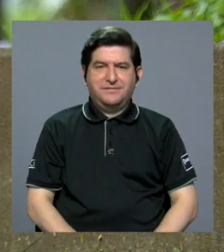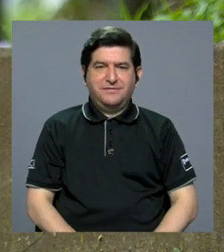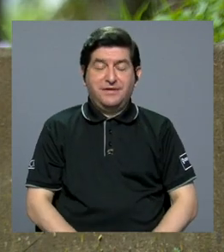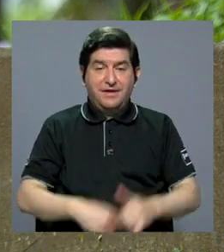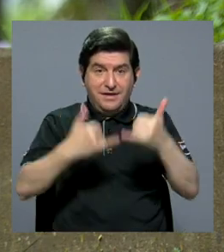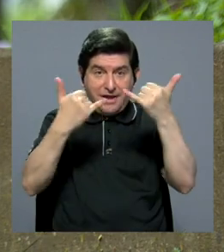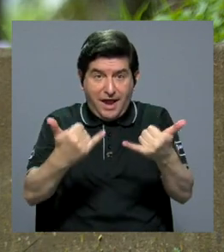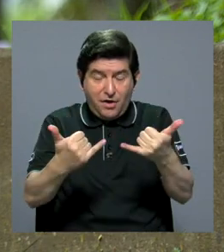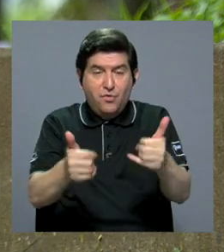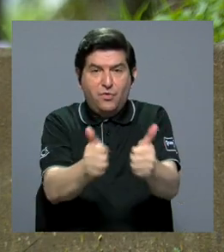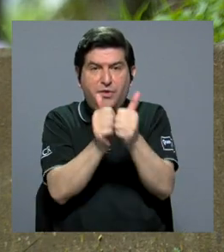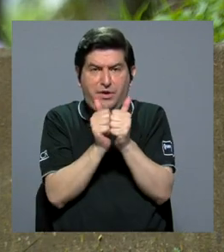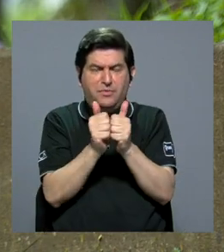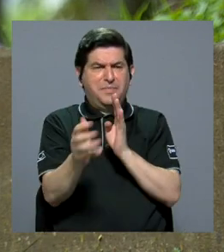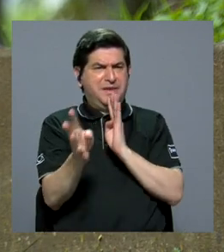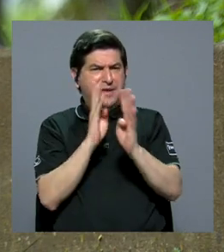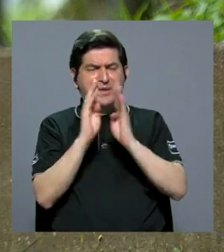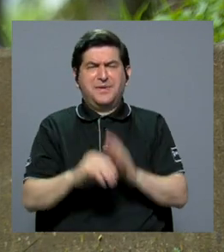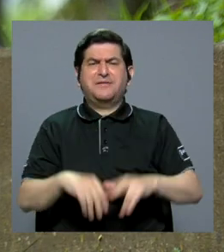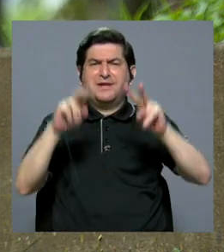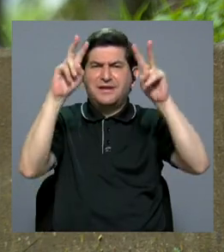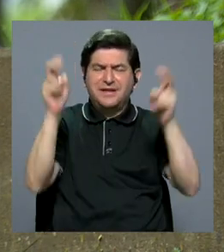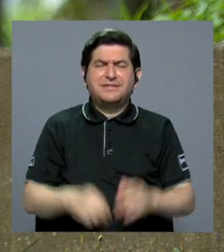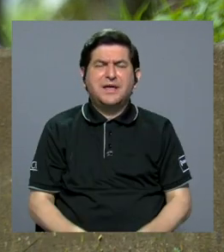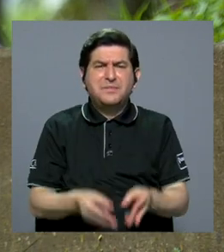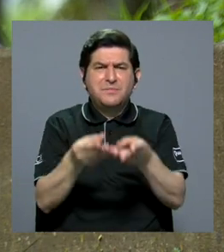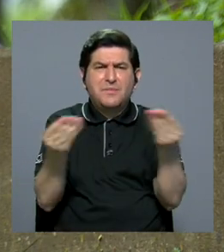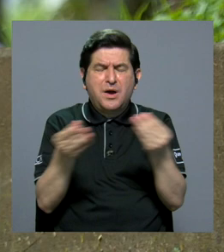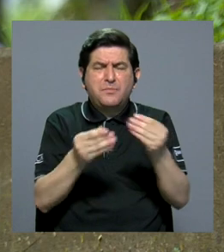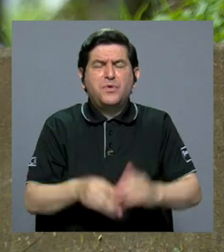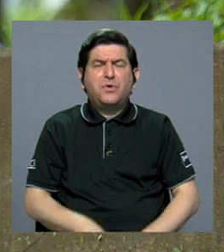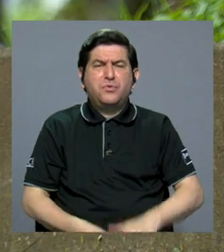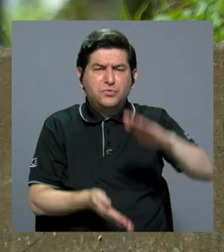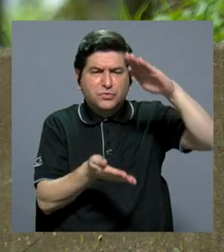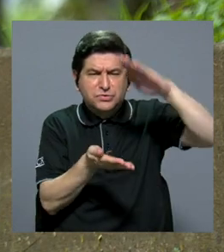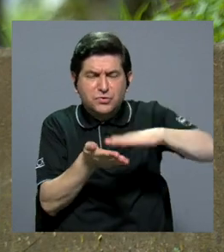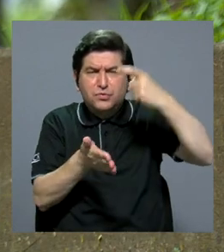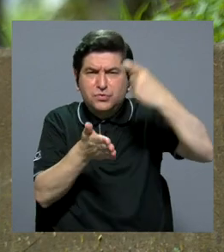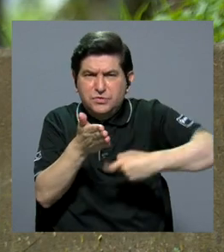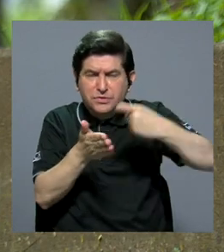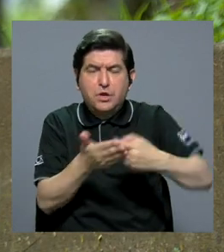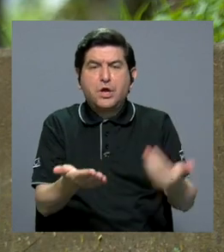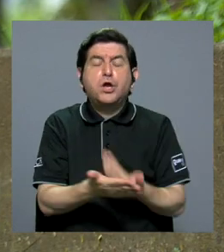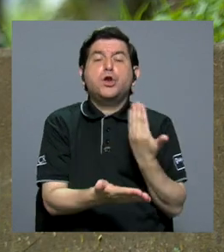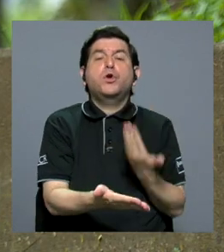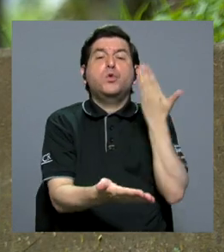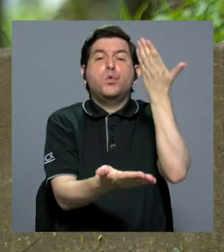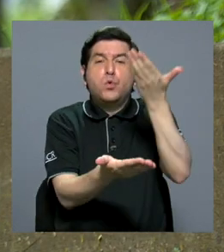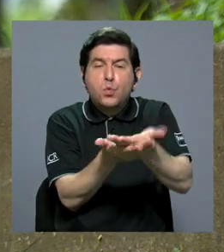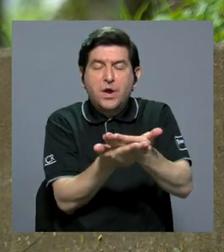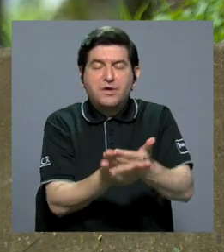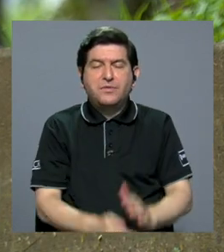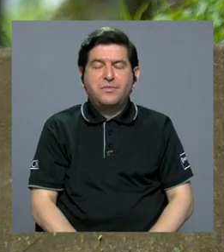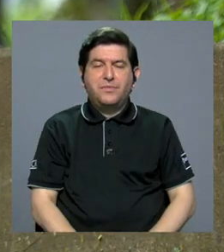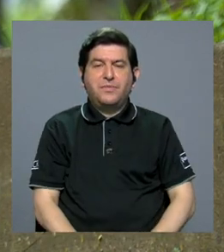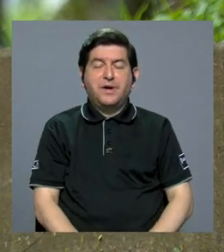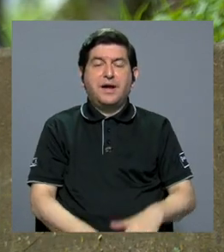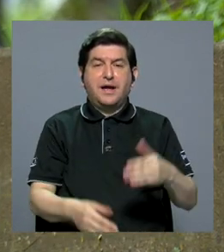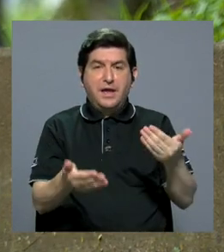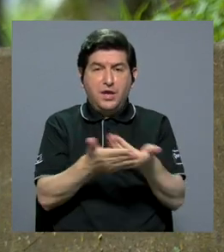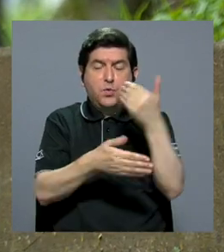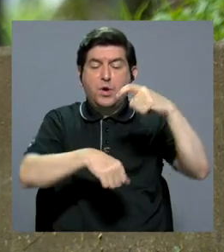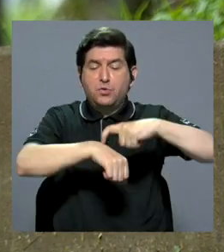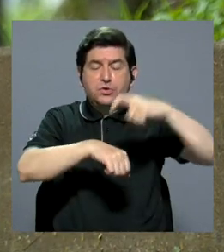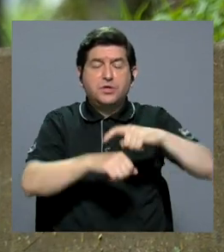Rica. Y en ese momento nos acompaña para hablar más sobre el tema de la canasta básica tributaria y la nueva propuesta de decreto que